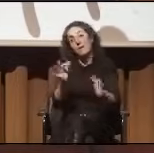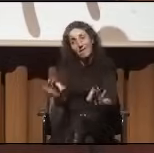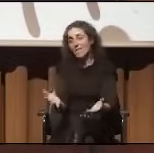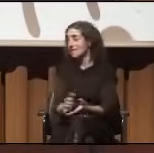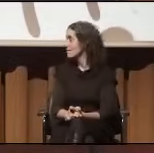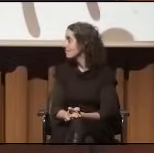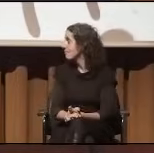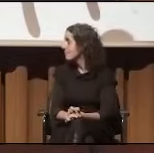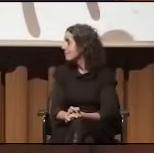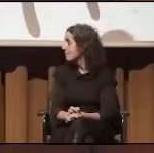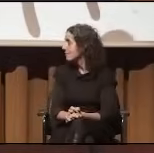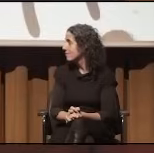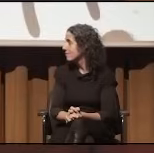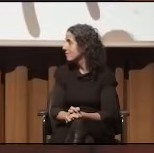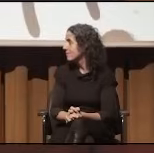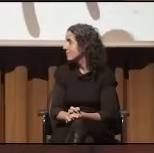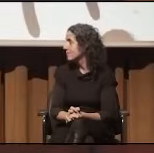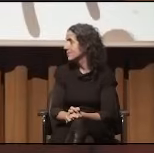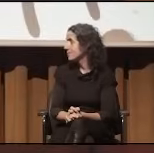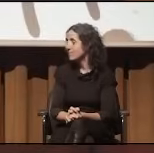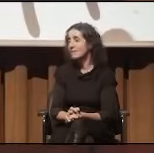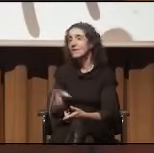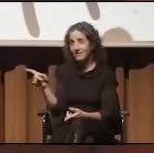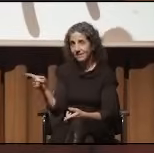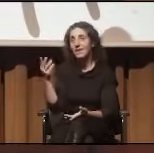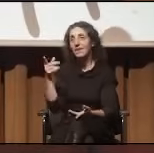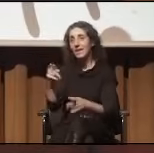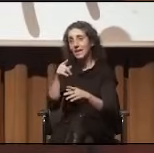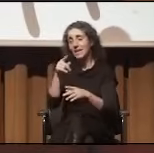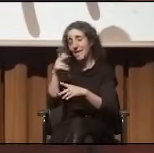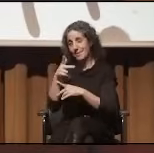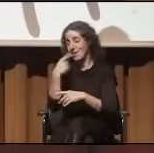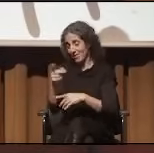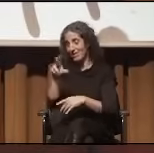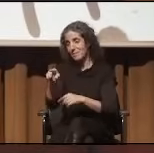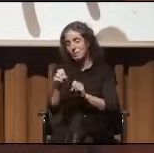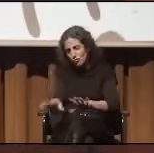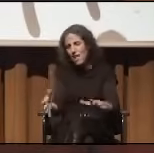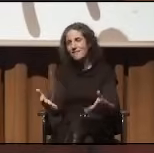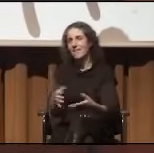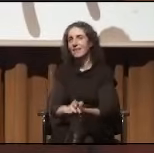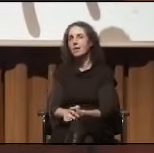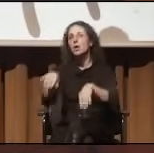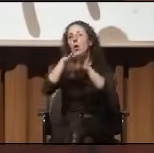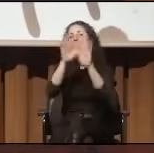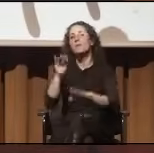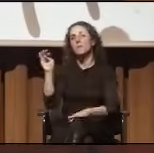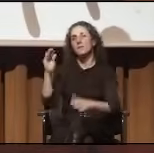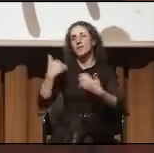A Fernando se lo dices varias veces, suéltalo. Le hacemos la última pregunta y